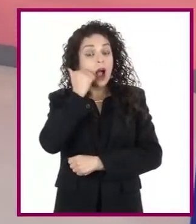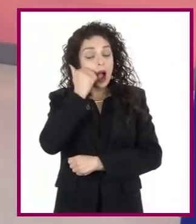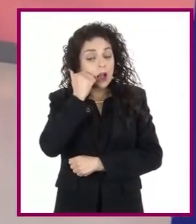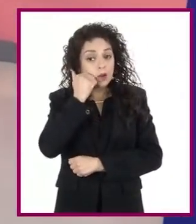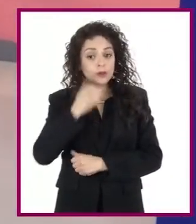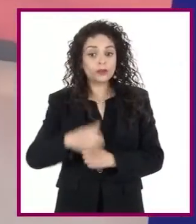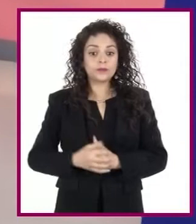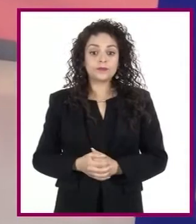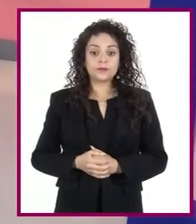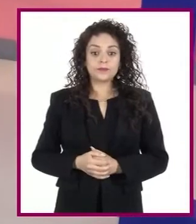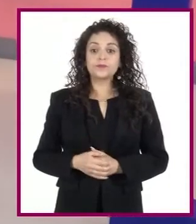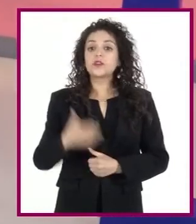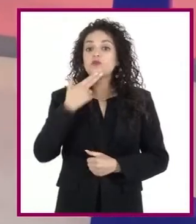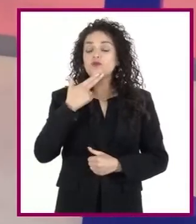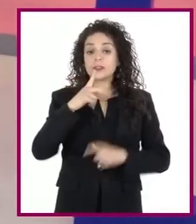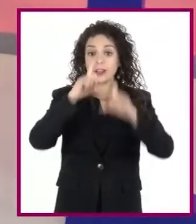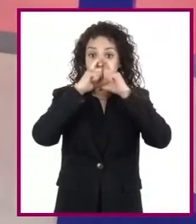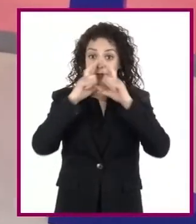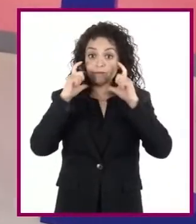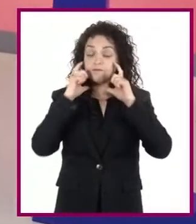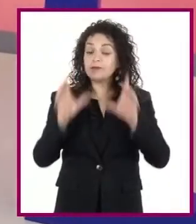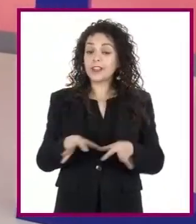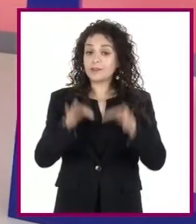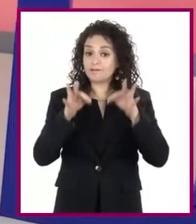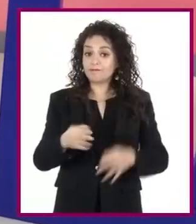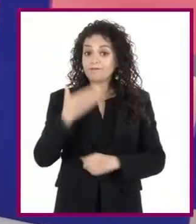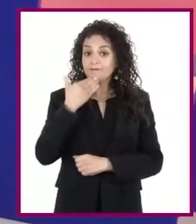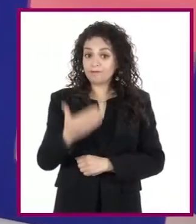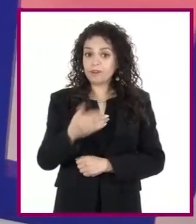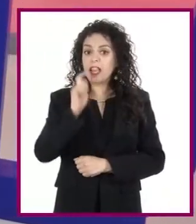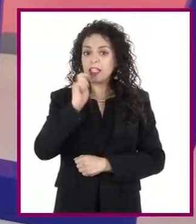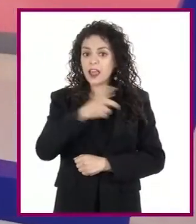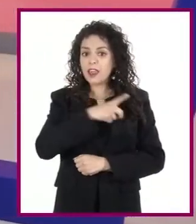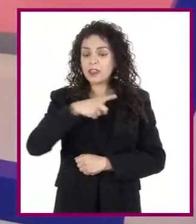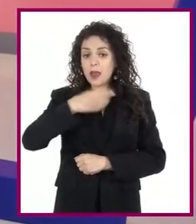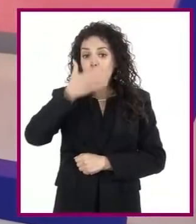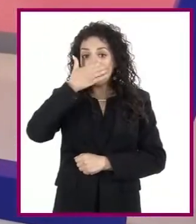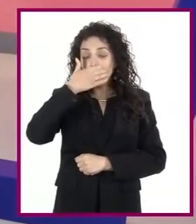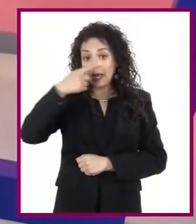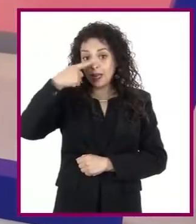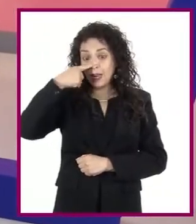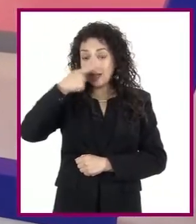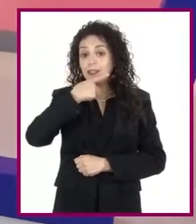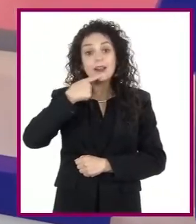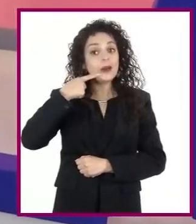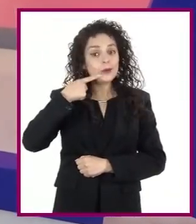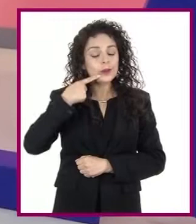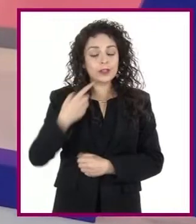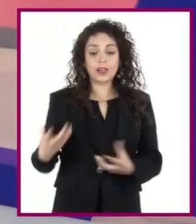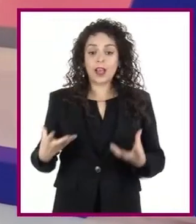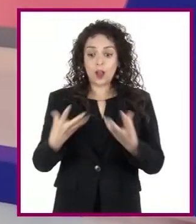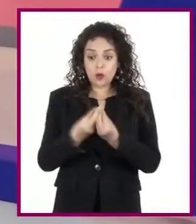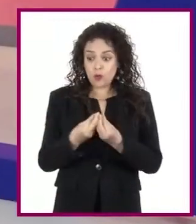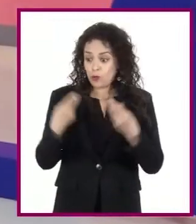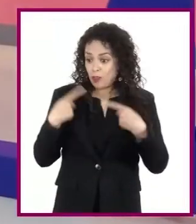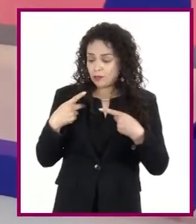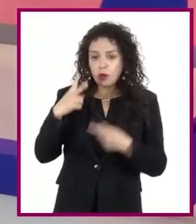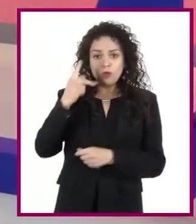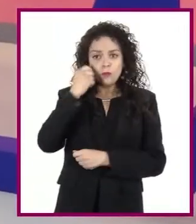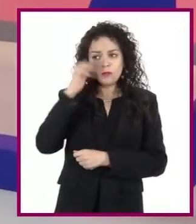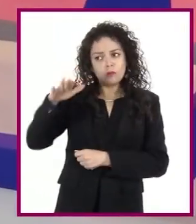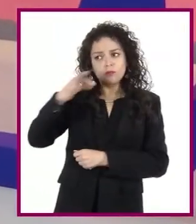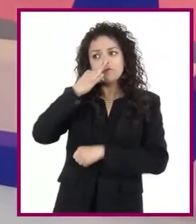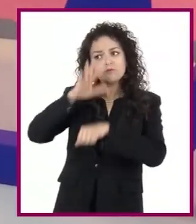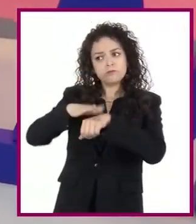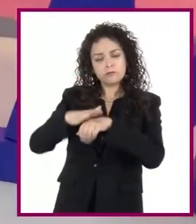jabón, usando el cubrebocas adecuadamente de forma que proteja nariz y boca. Y aunque se junten, guardar y pedir la sana